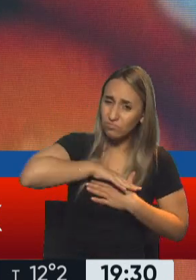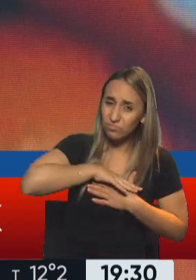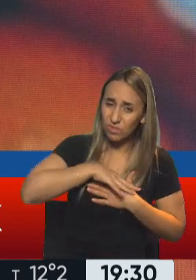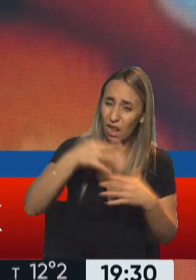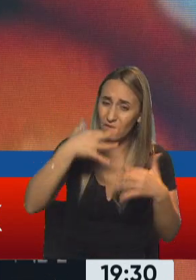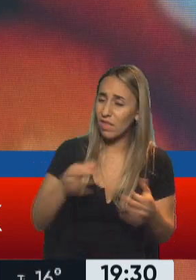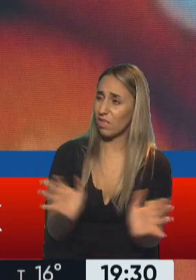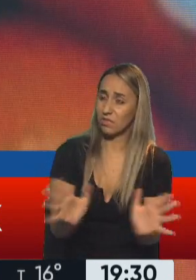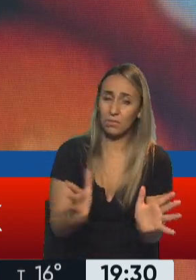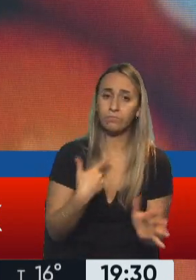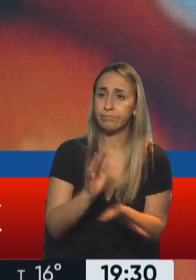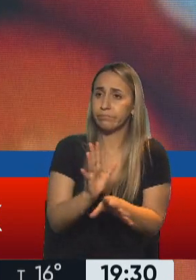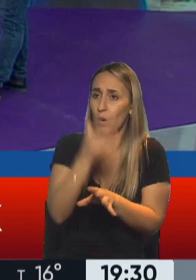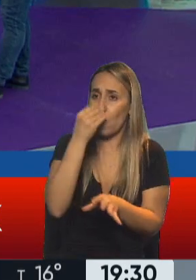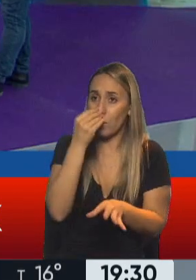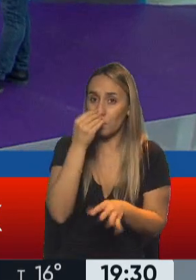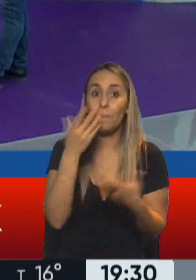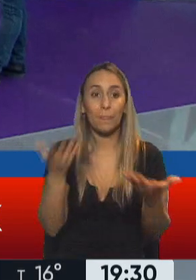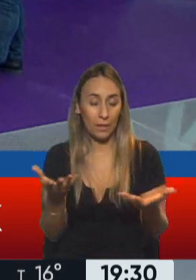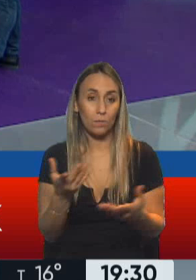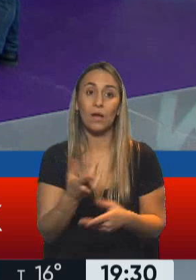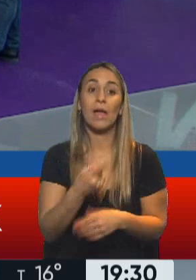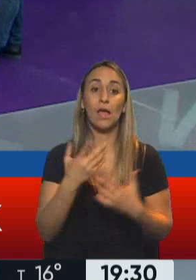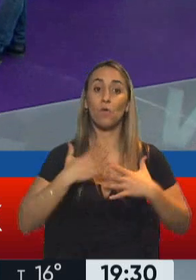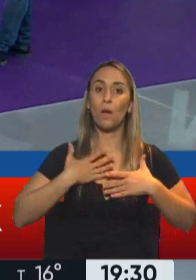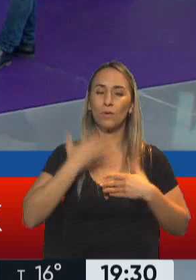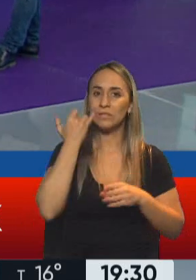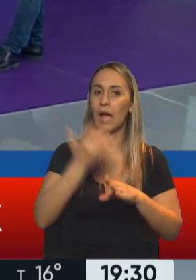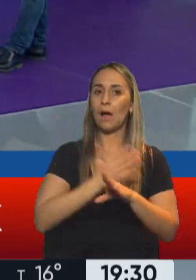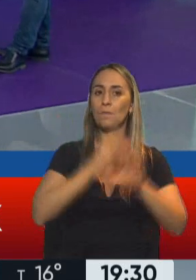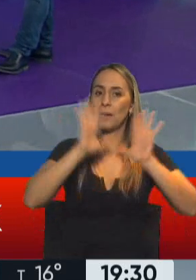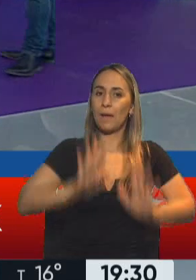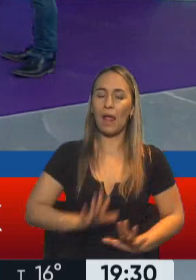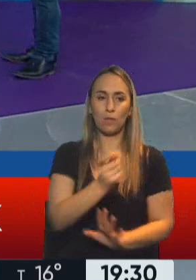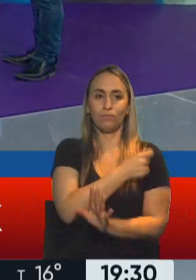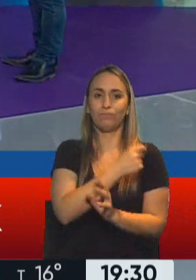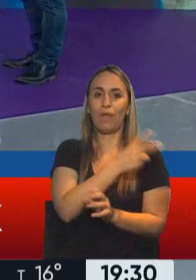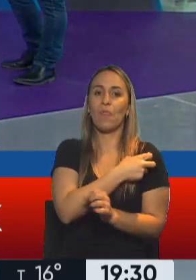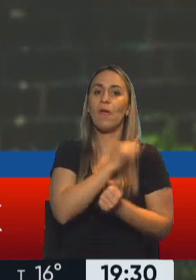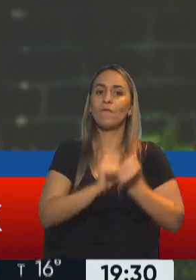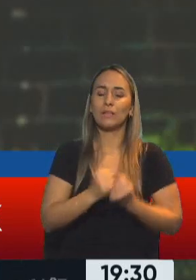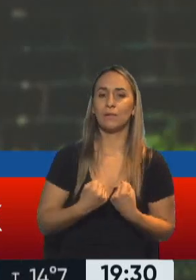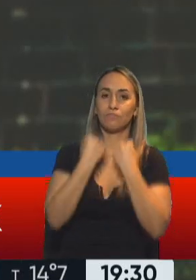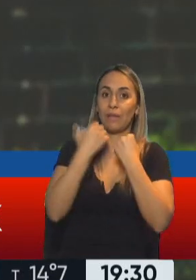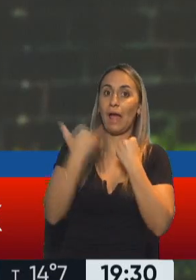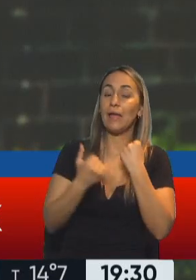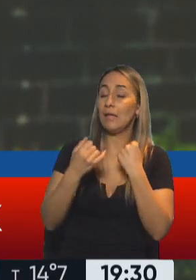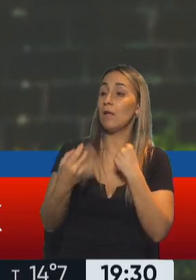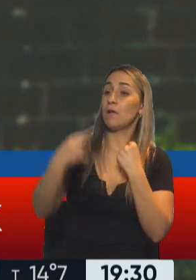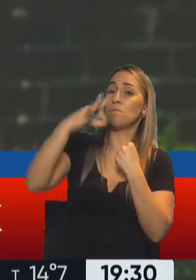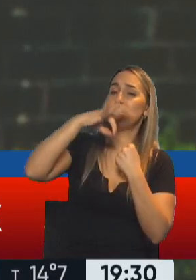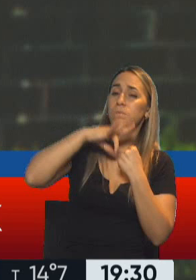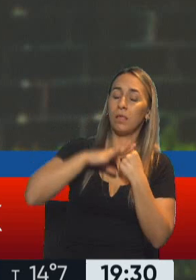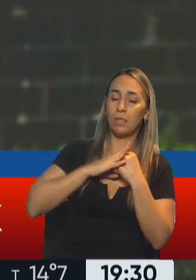actúa, es permitirle al organismo que llegue con la defensa. Está bien. Y esto le ayuda un poquitito más. Ahora, Doc, hay una segunda placa, ¿verdad?